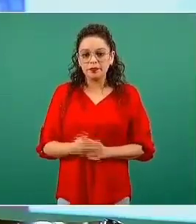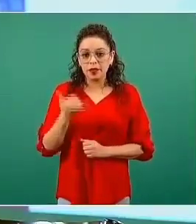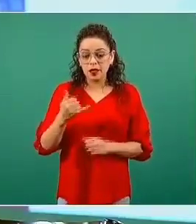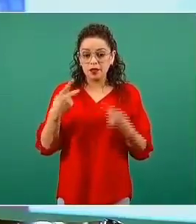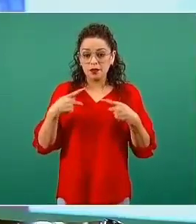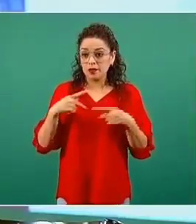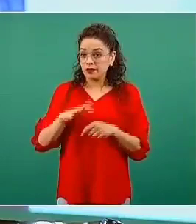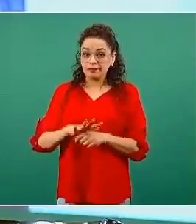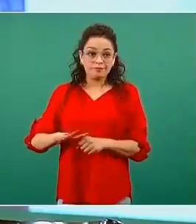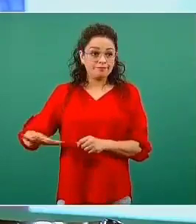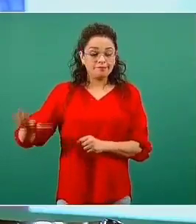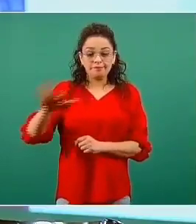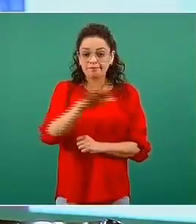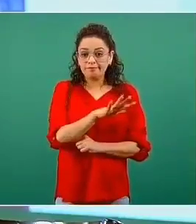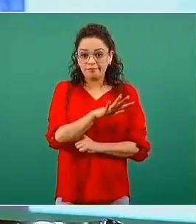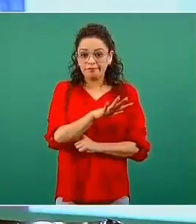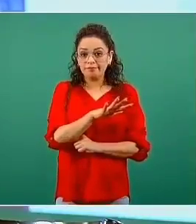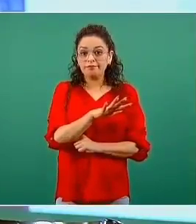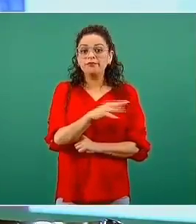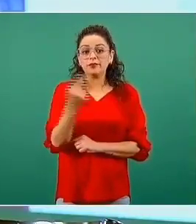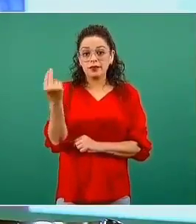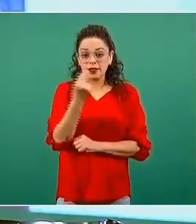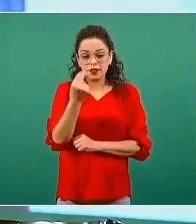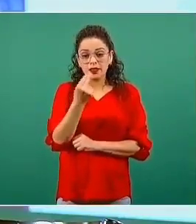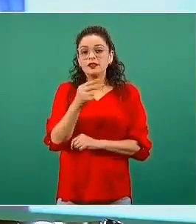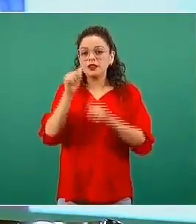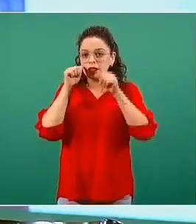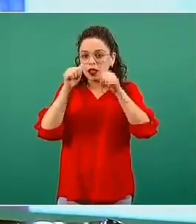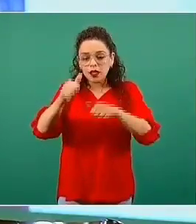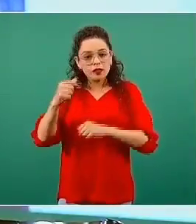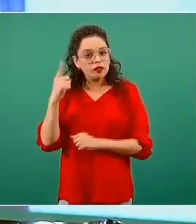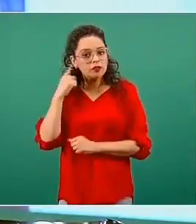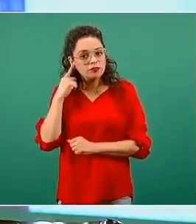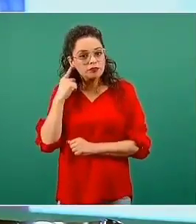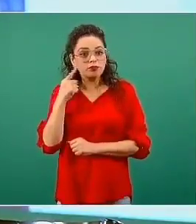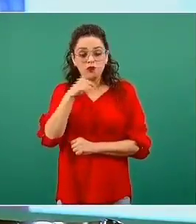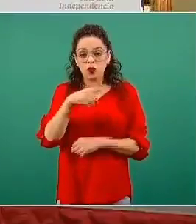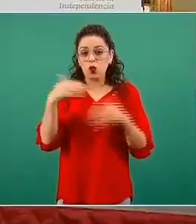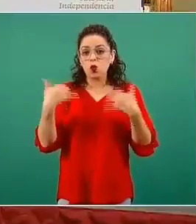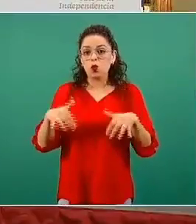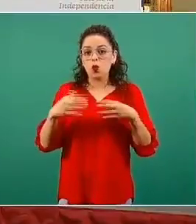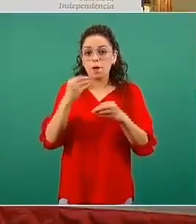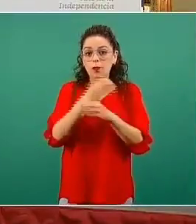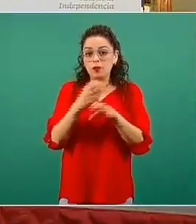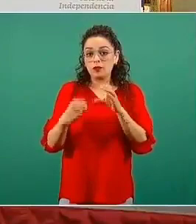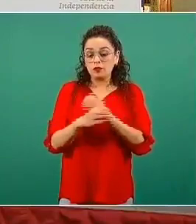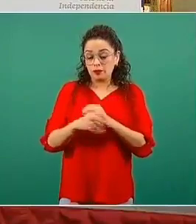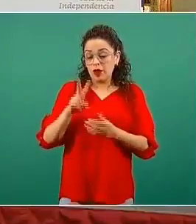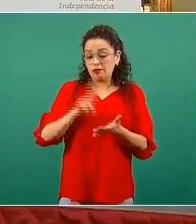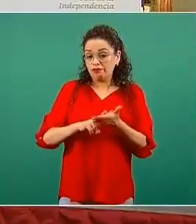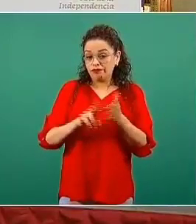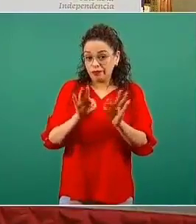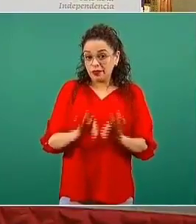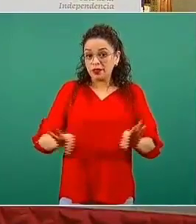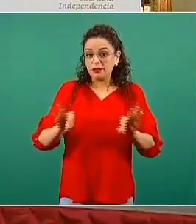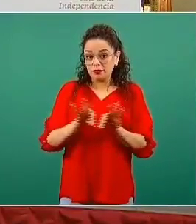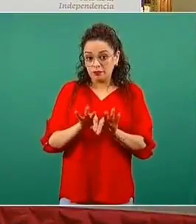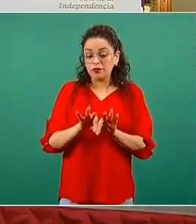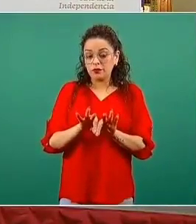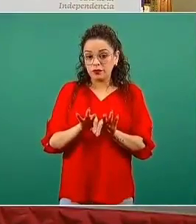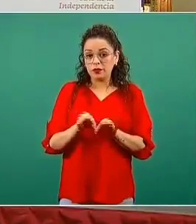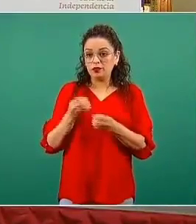sociedad. La sociedad civil organizada nos ha aportado también elementos valiosísimos, en algunos casos